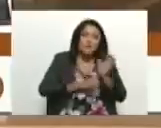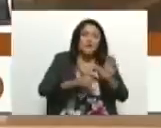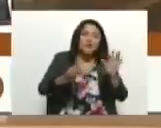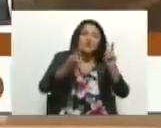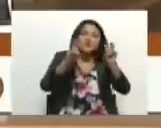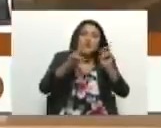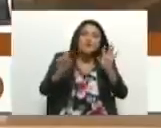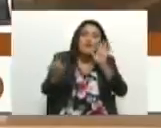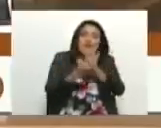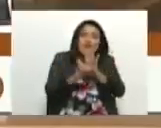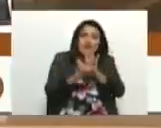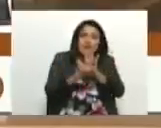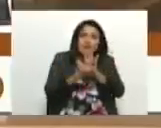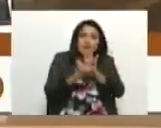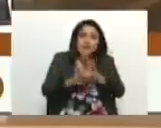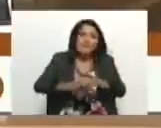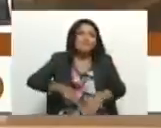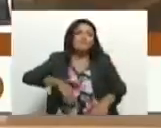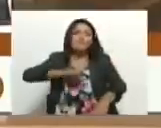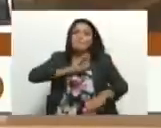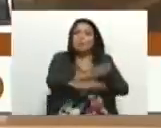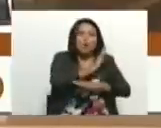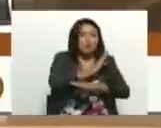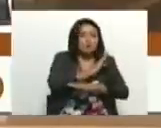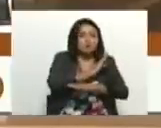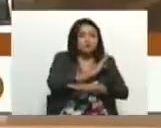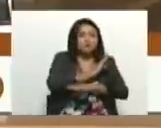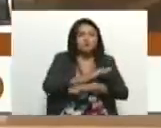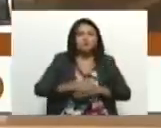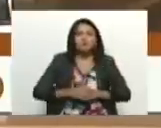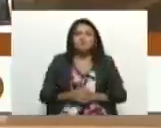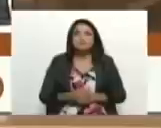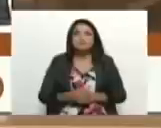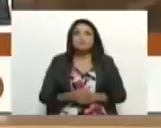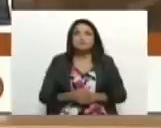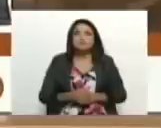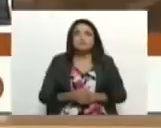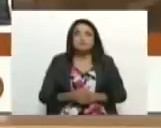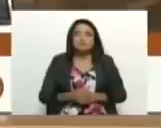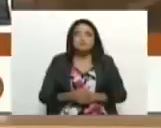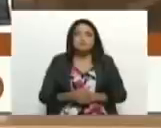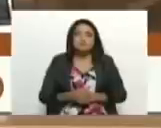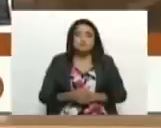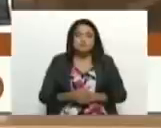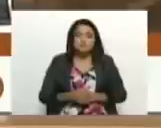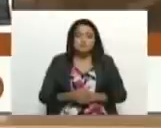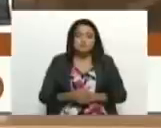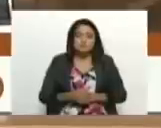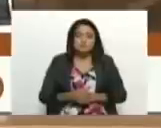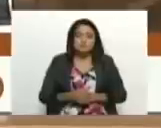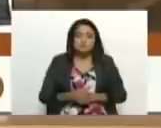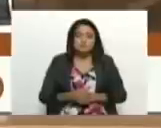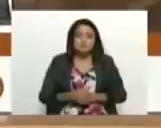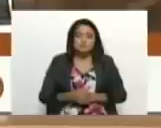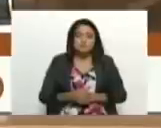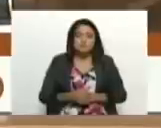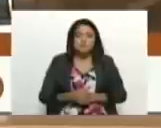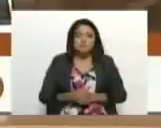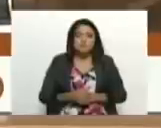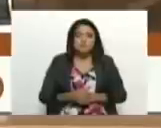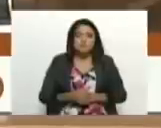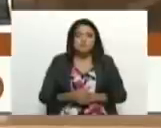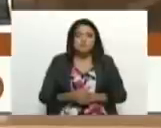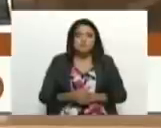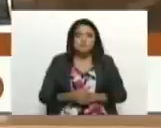y se aprueben para ir con mucha más fuerza, con mucha más contundencia. No puede quedar